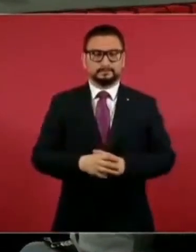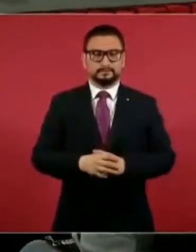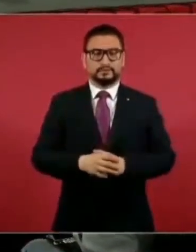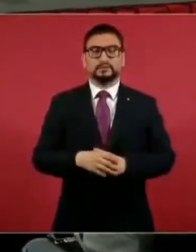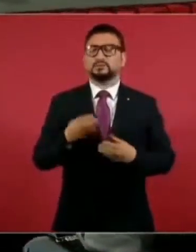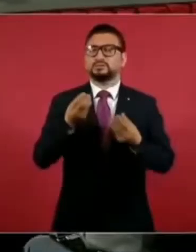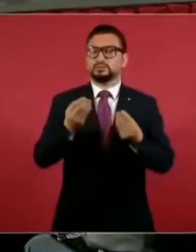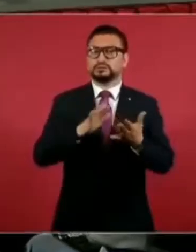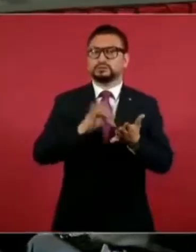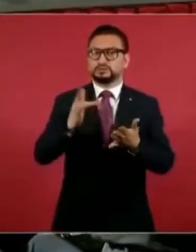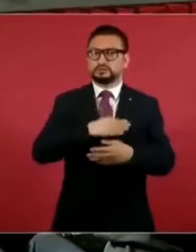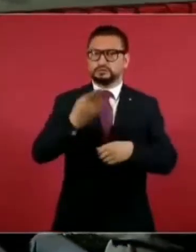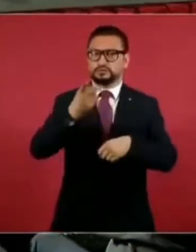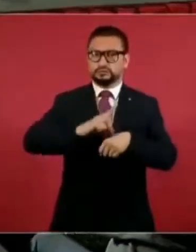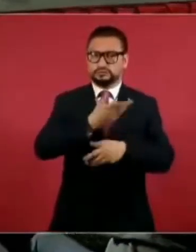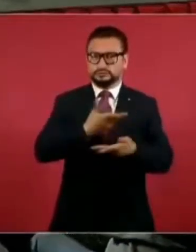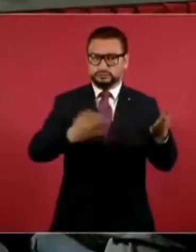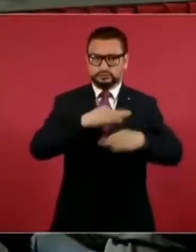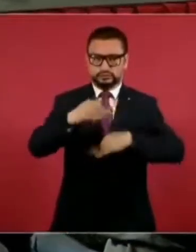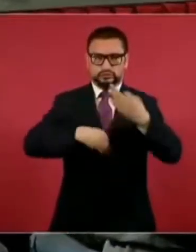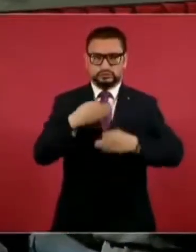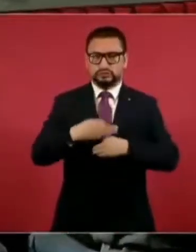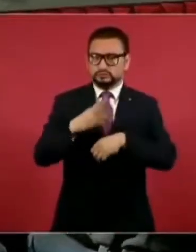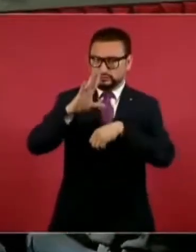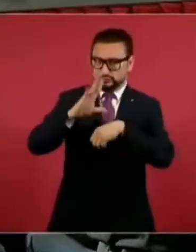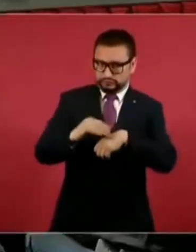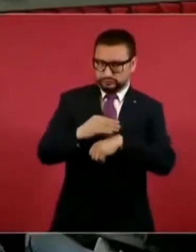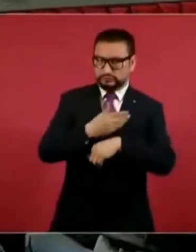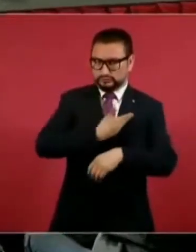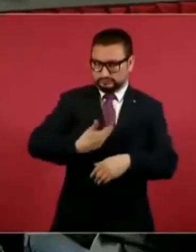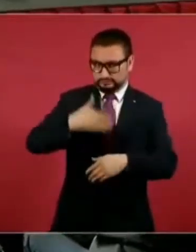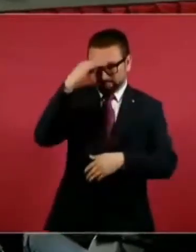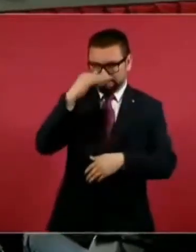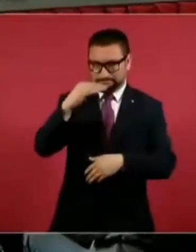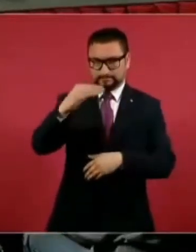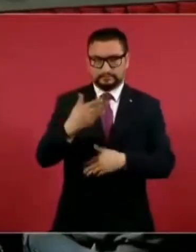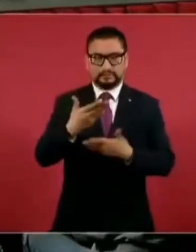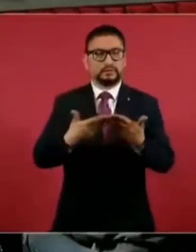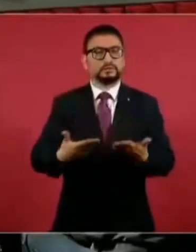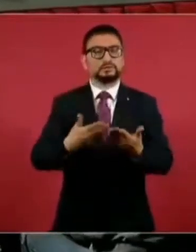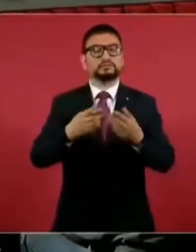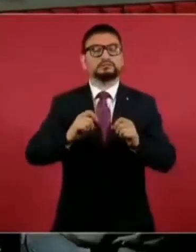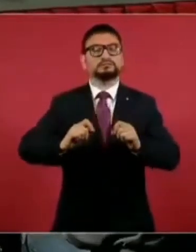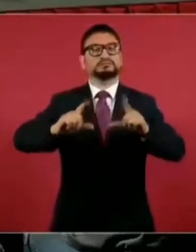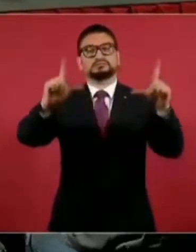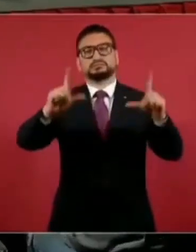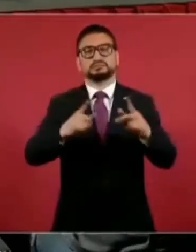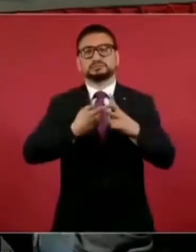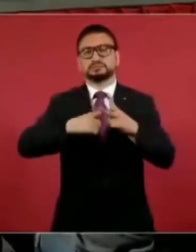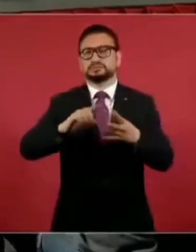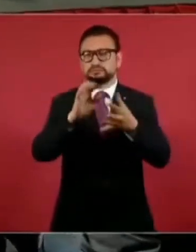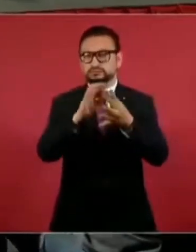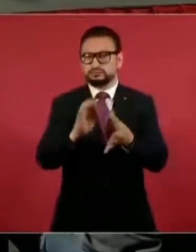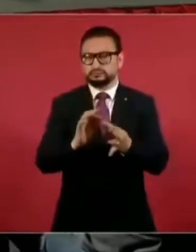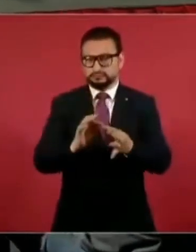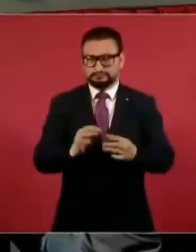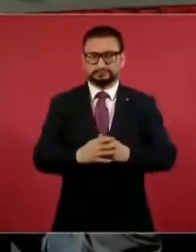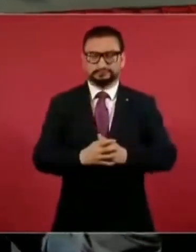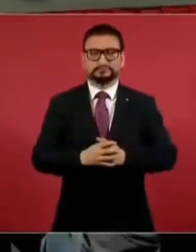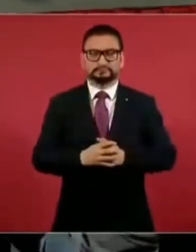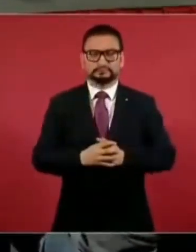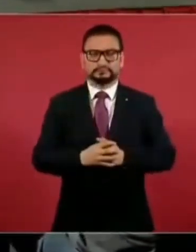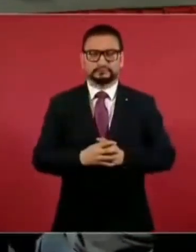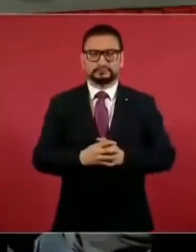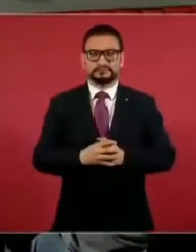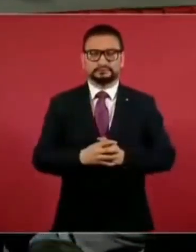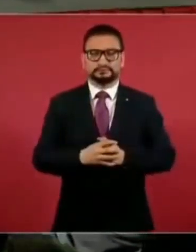Muchas gracias, buenos días a todos. Con el permiso del señor presidente, comenzaremos en esta ocasión con